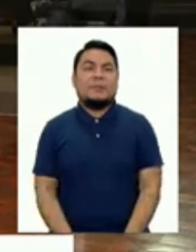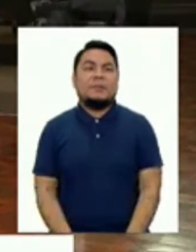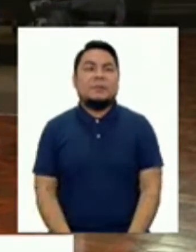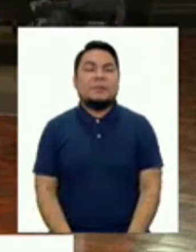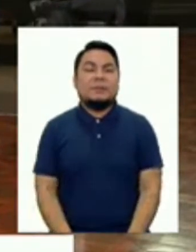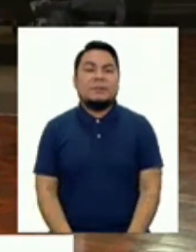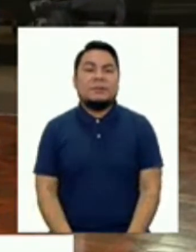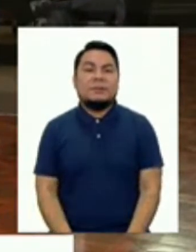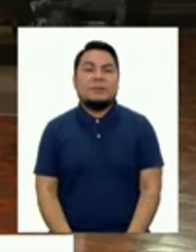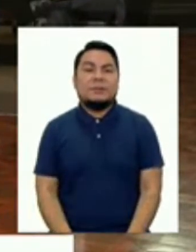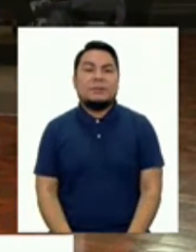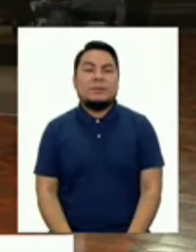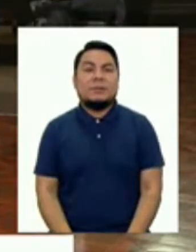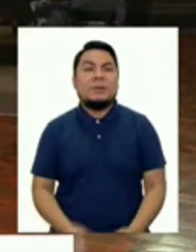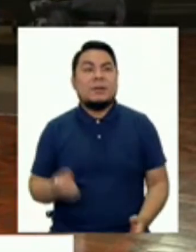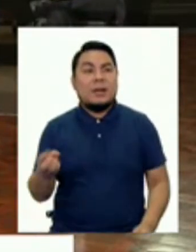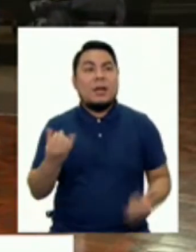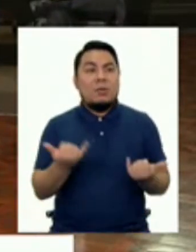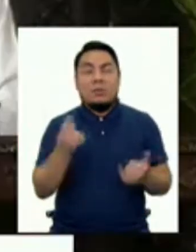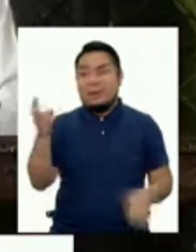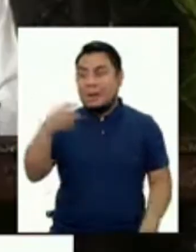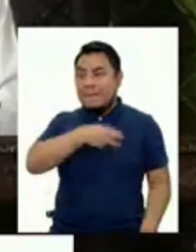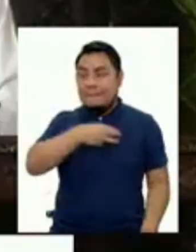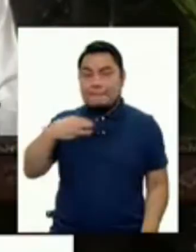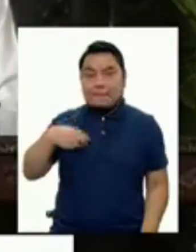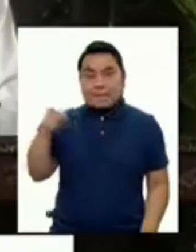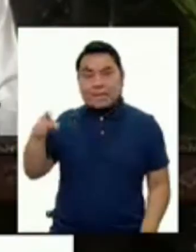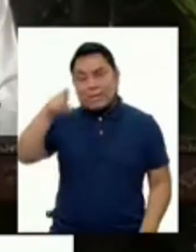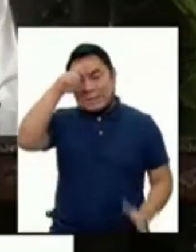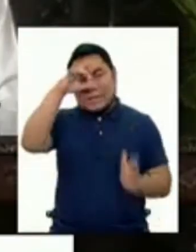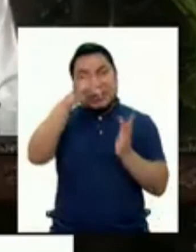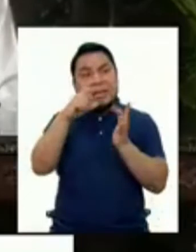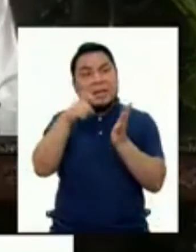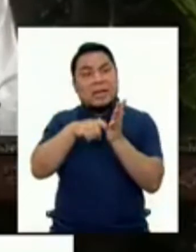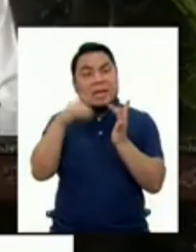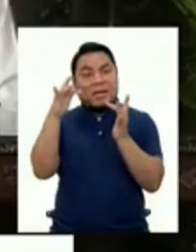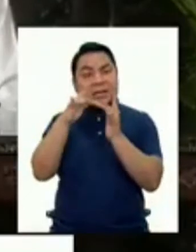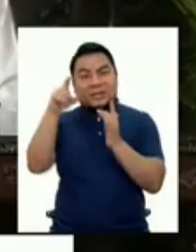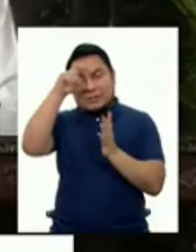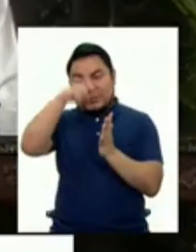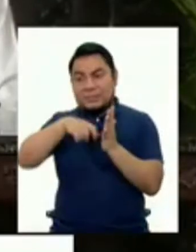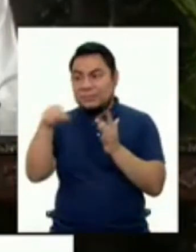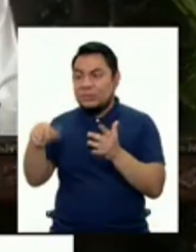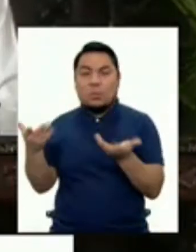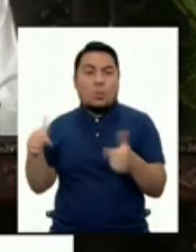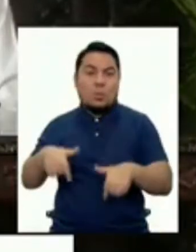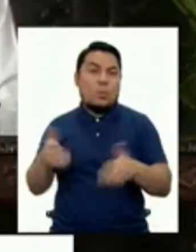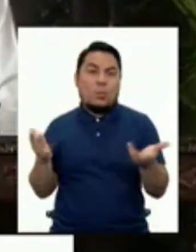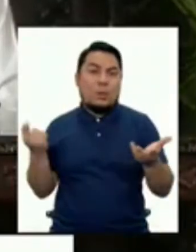Bien, no está la ministra de Energía y Minas en esta